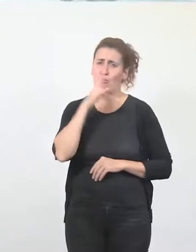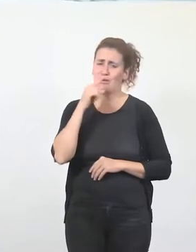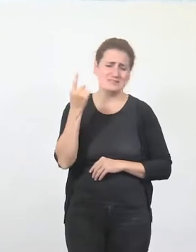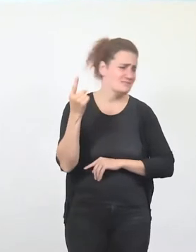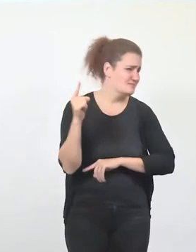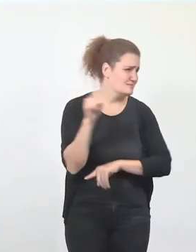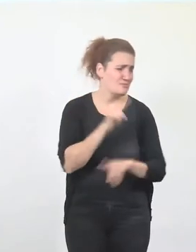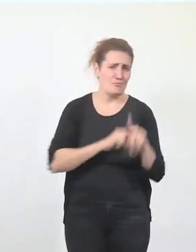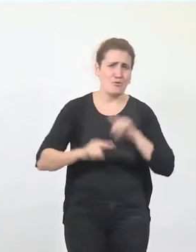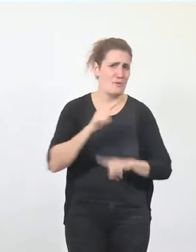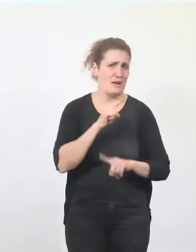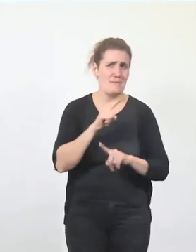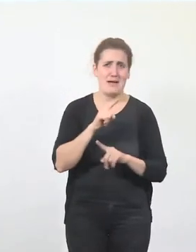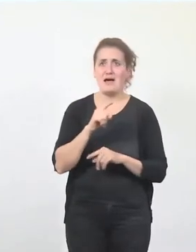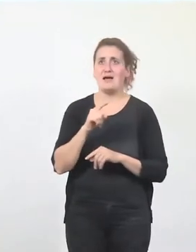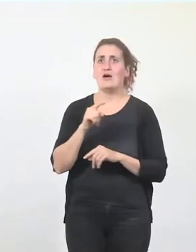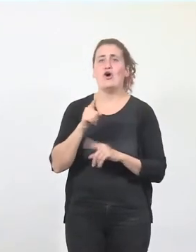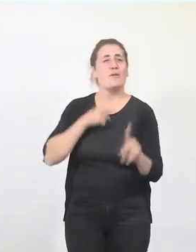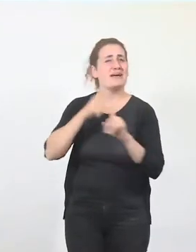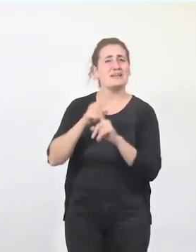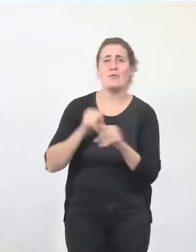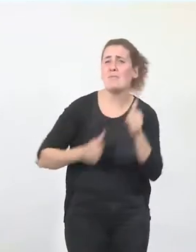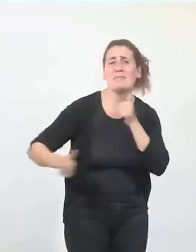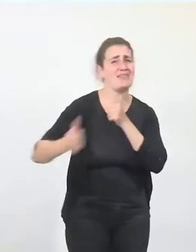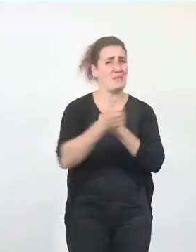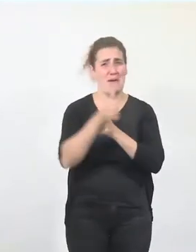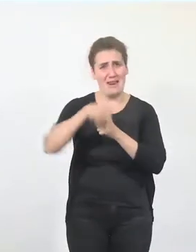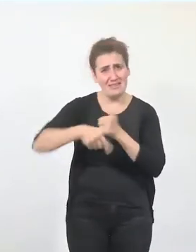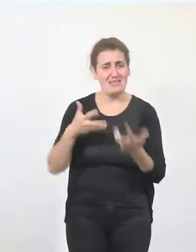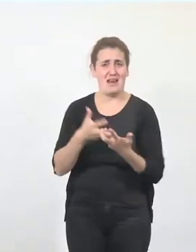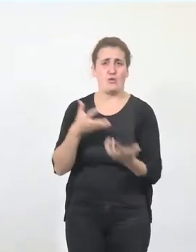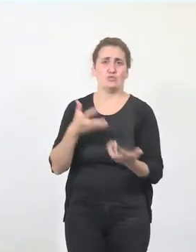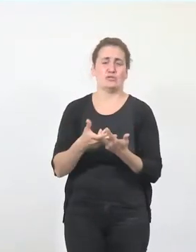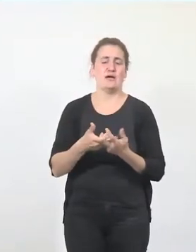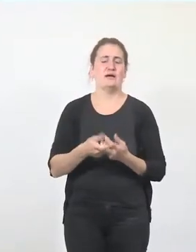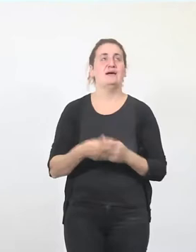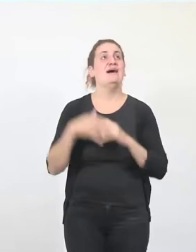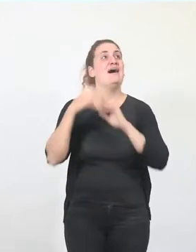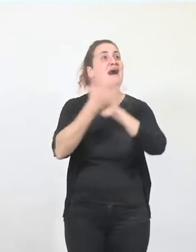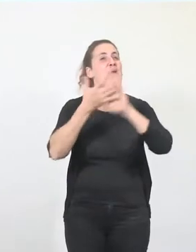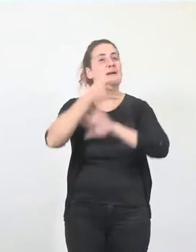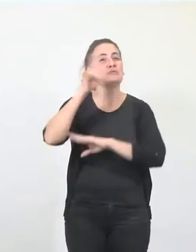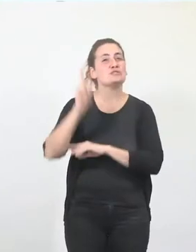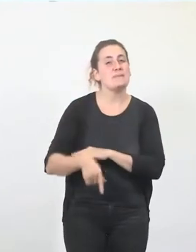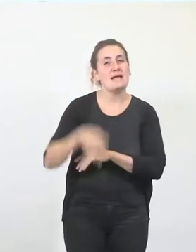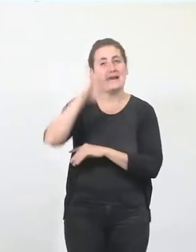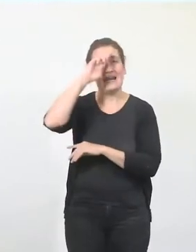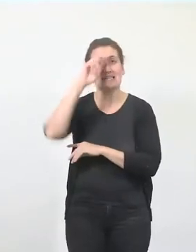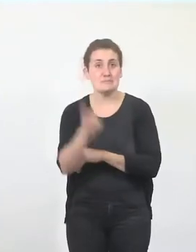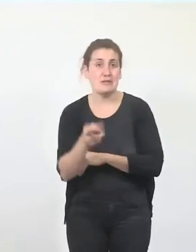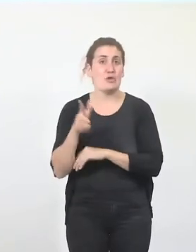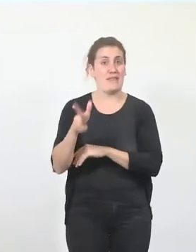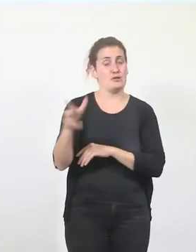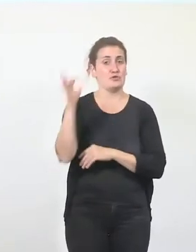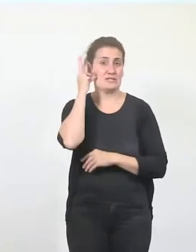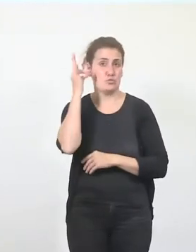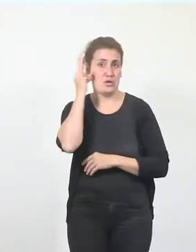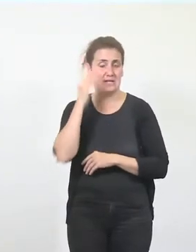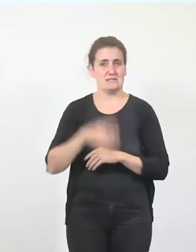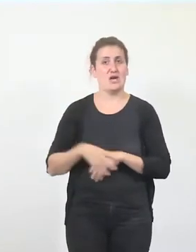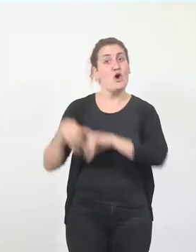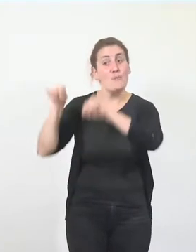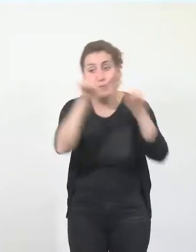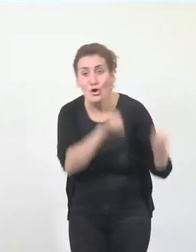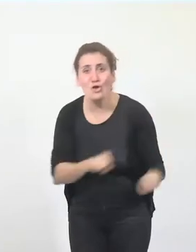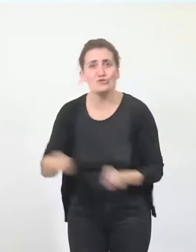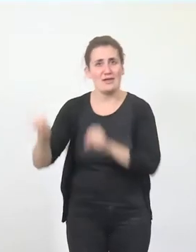problemas, es uno de los principales objetivos de nuestra lucha. Hablamos del respeto del derecho de las mujeres, la protección